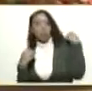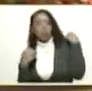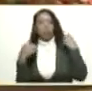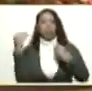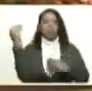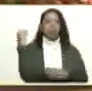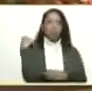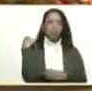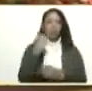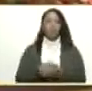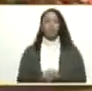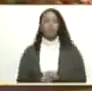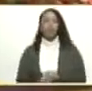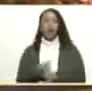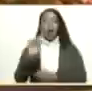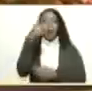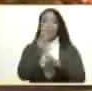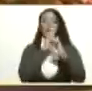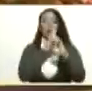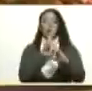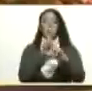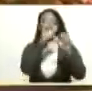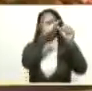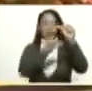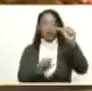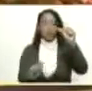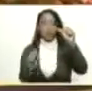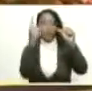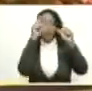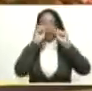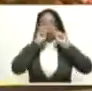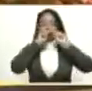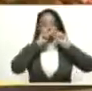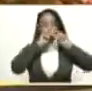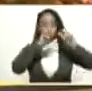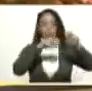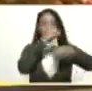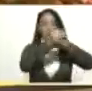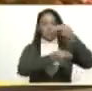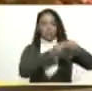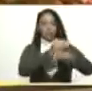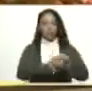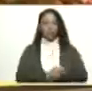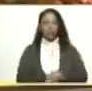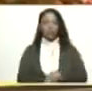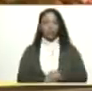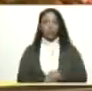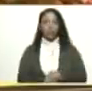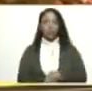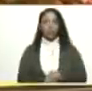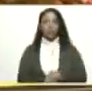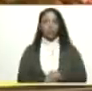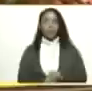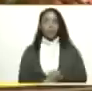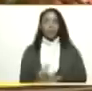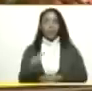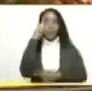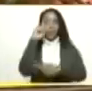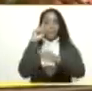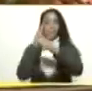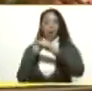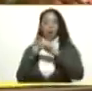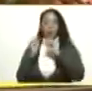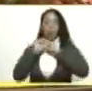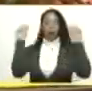los primeros resultados preliminares de las primeras averiguaciones que se hicieron, los primeros